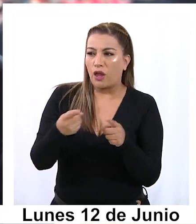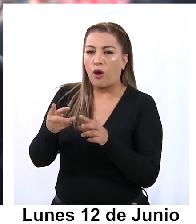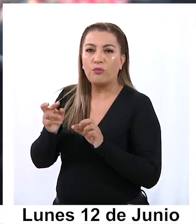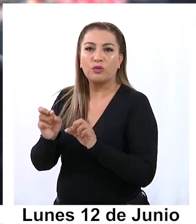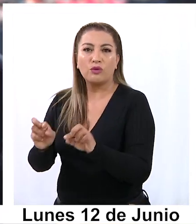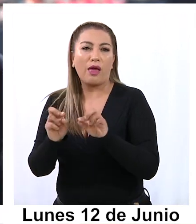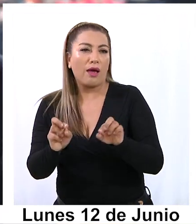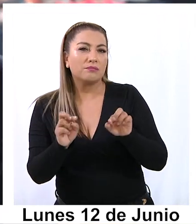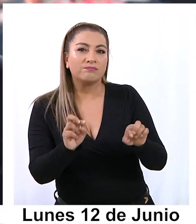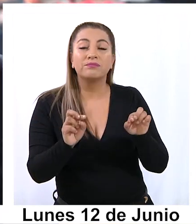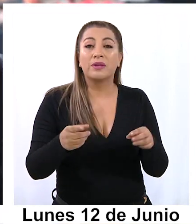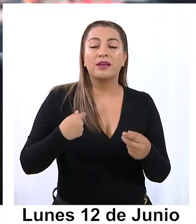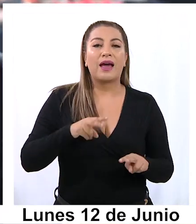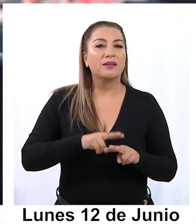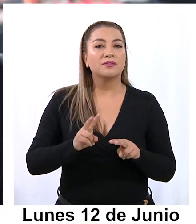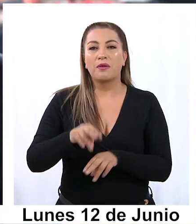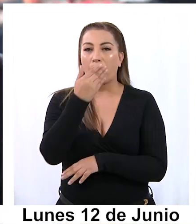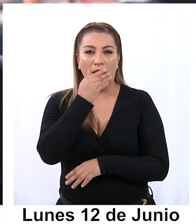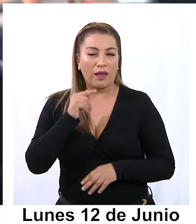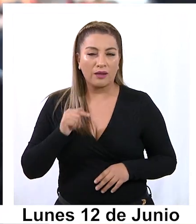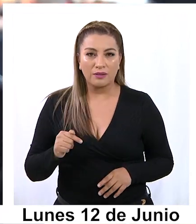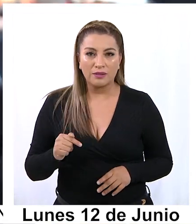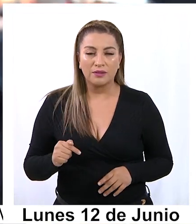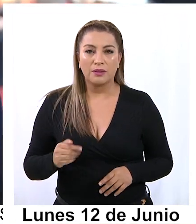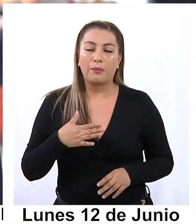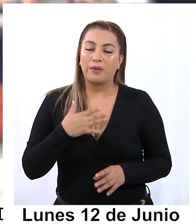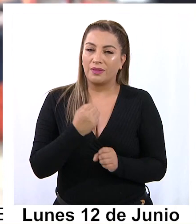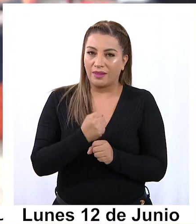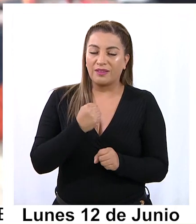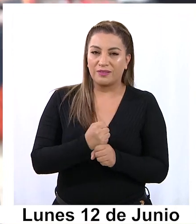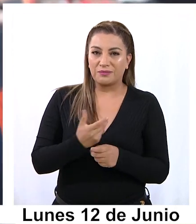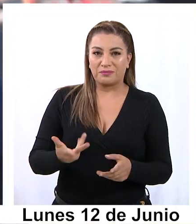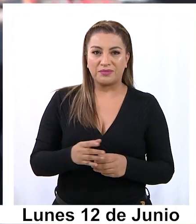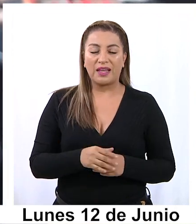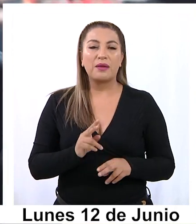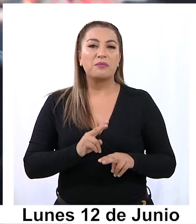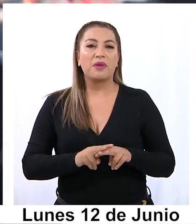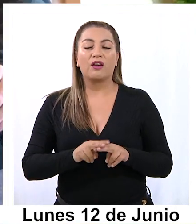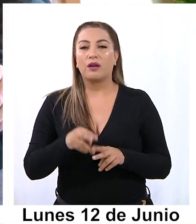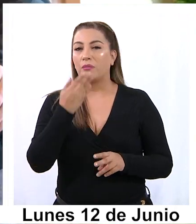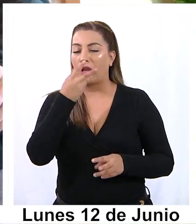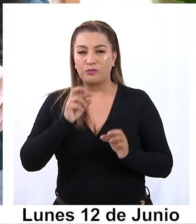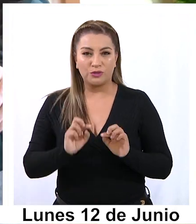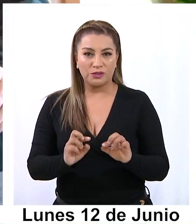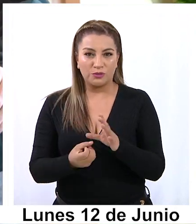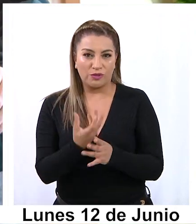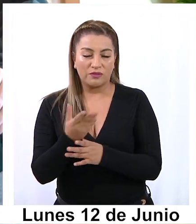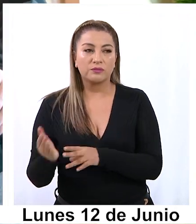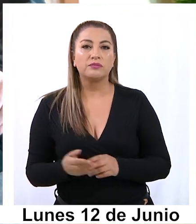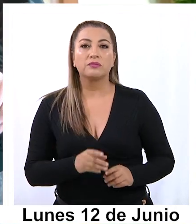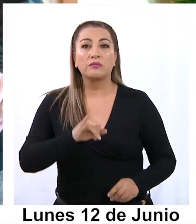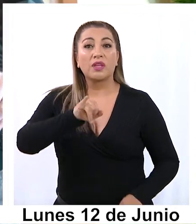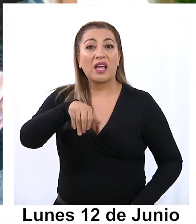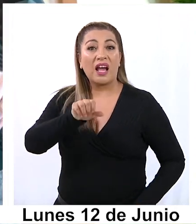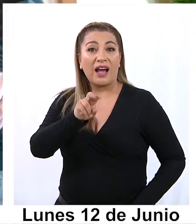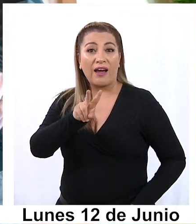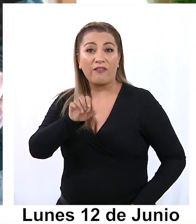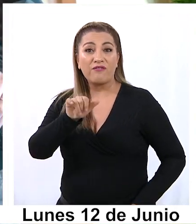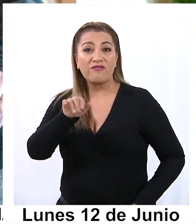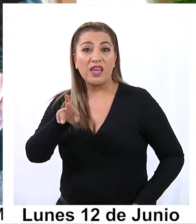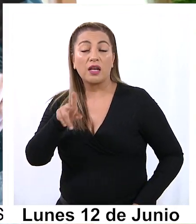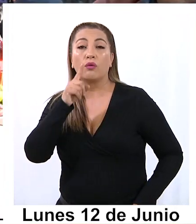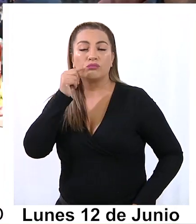conocimiento para llevar de mejor forma mi trabajo y así mejorar mis oportunidades. Para Javier Silva, gerente de